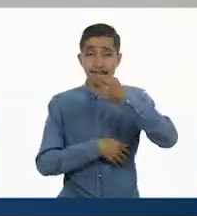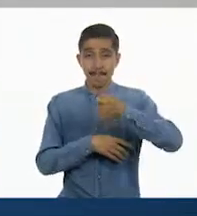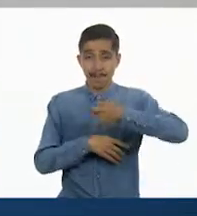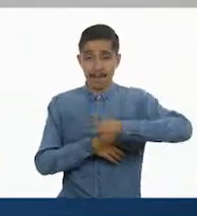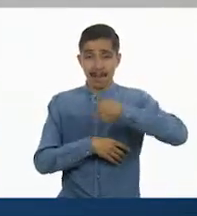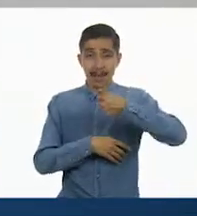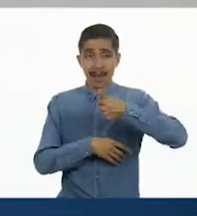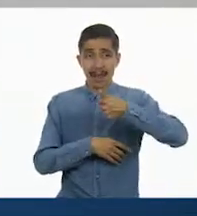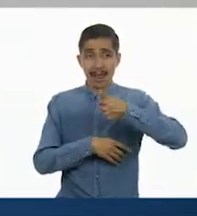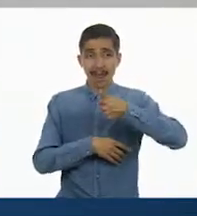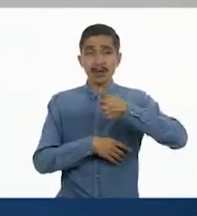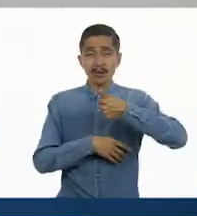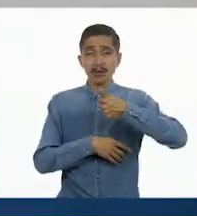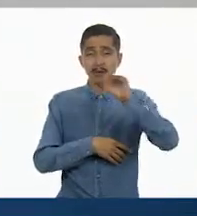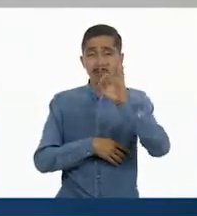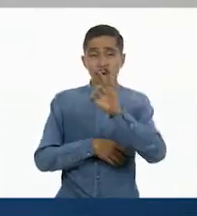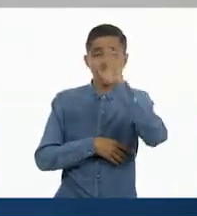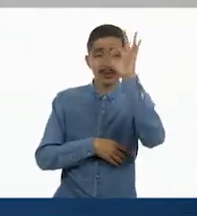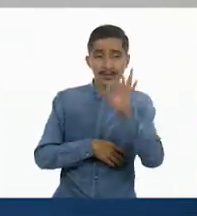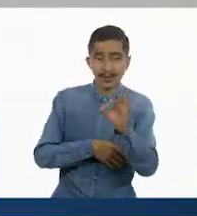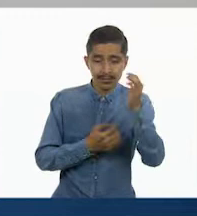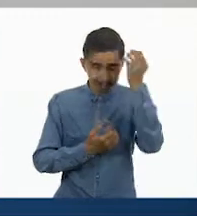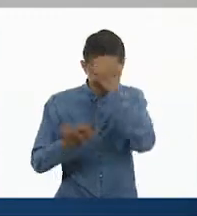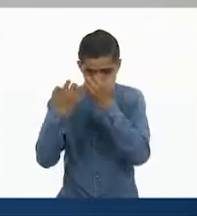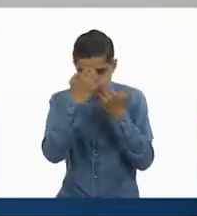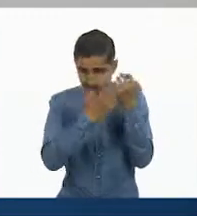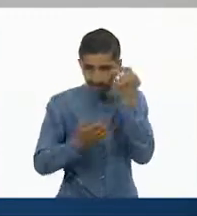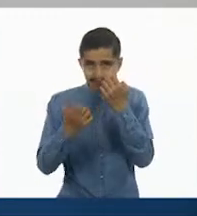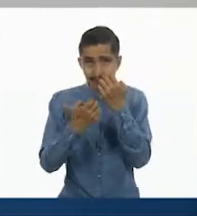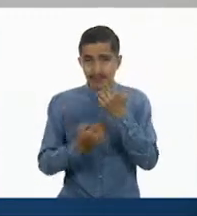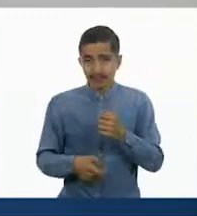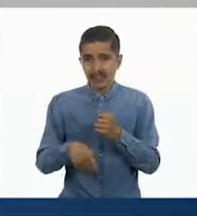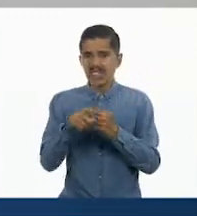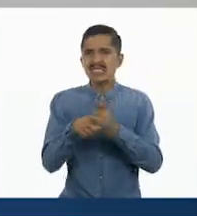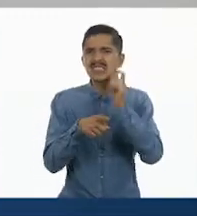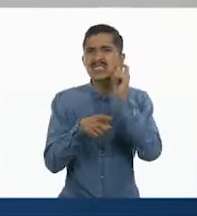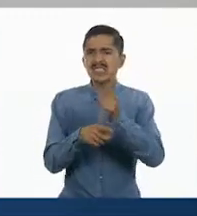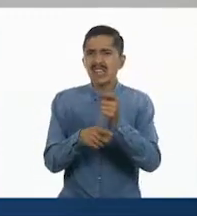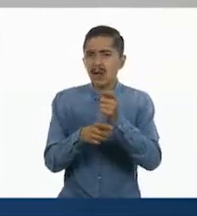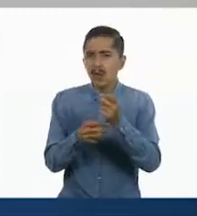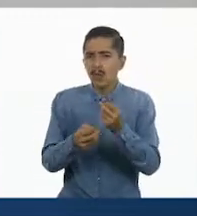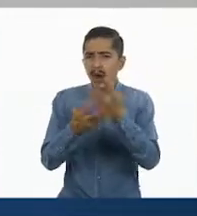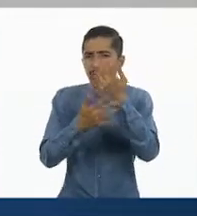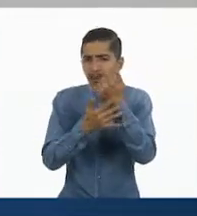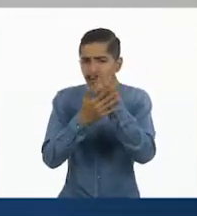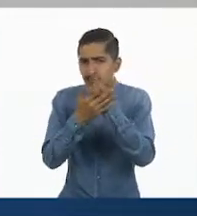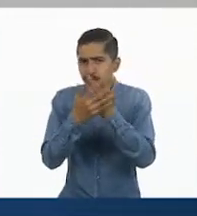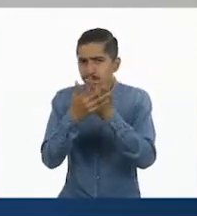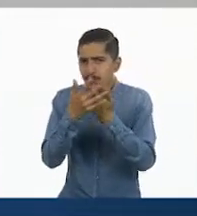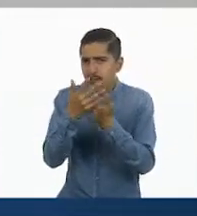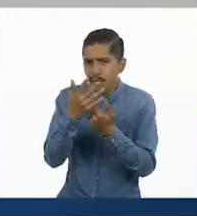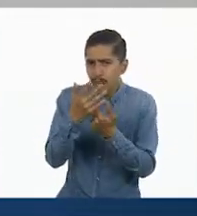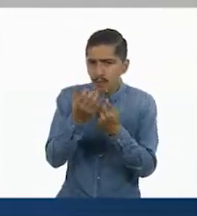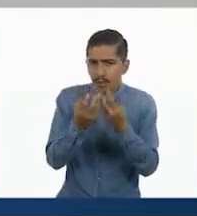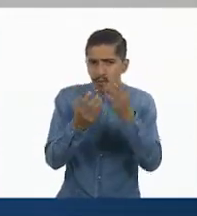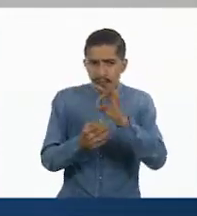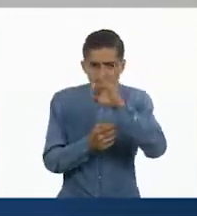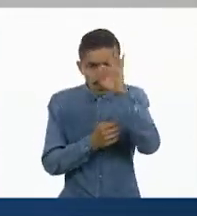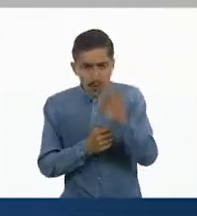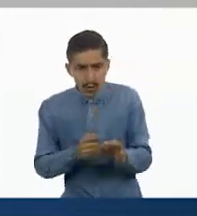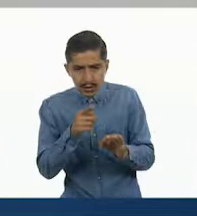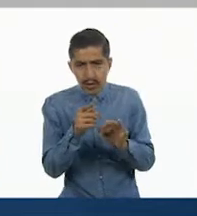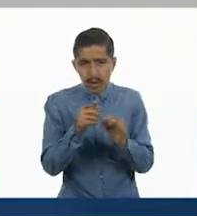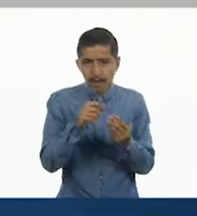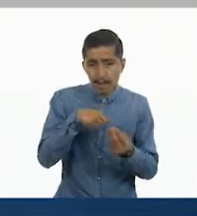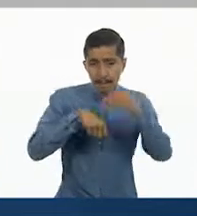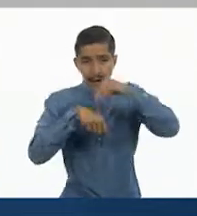aplicación de los porcentajes que estamos estudiando consiste en calcular en qué proporción expresada como porcentaje